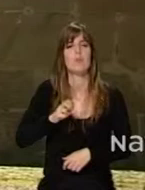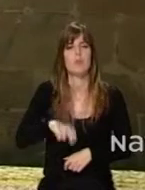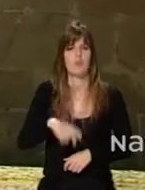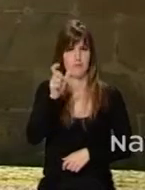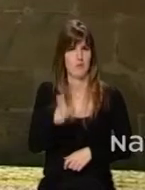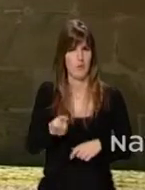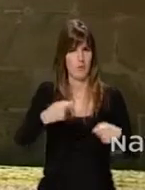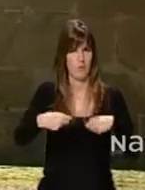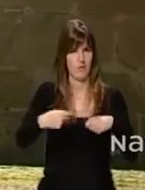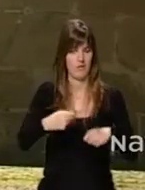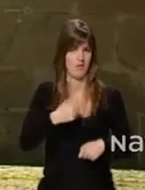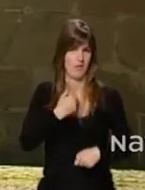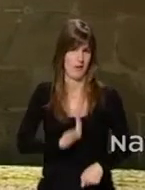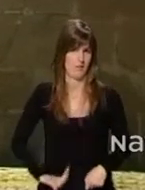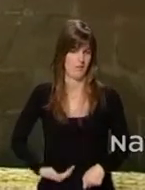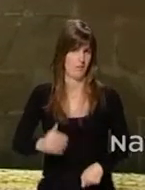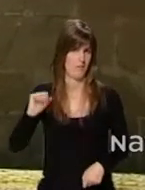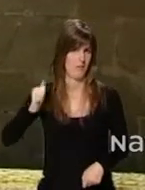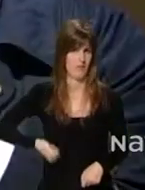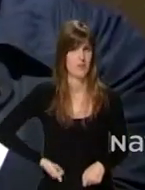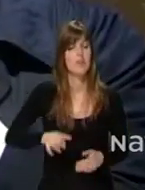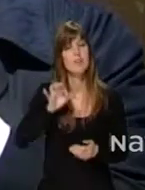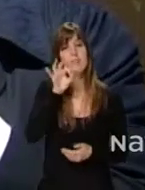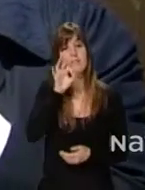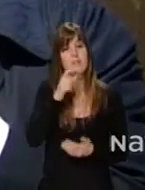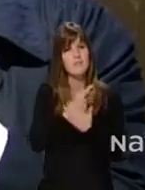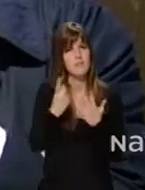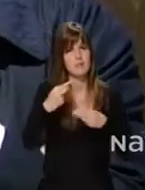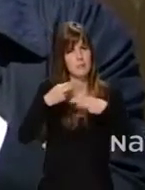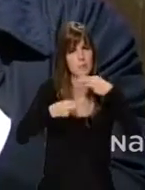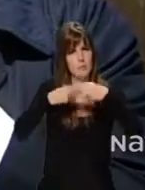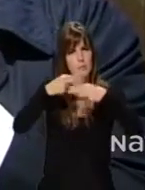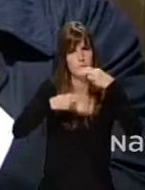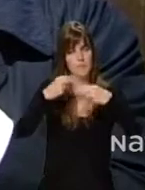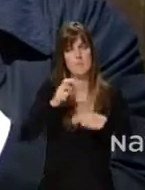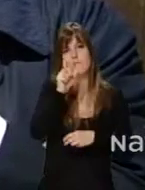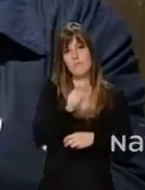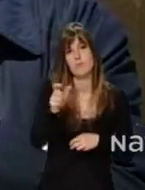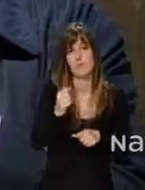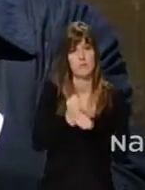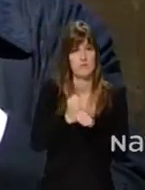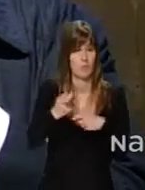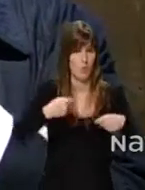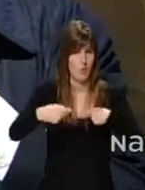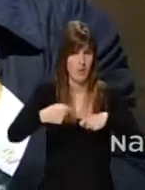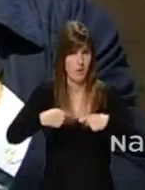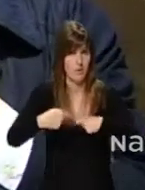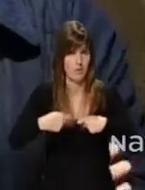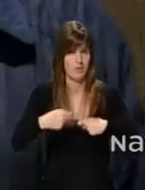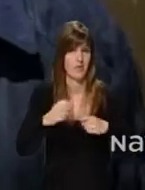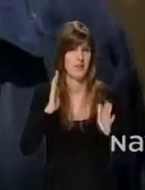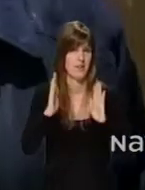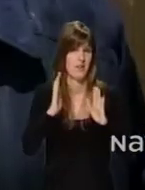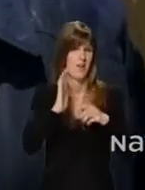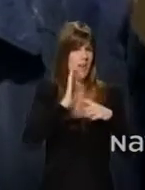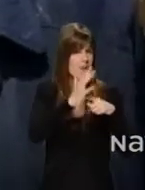casas que se hicieron a principios del siglo XVI, lo debieron hacer pues, gente que se dedicaba al comercio. En aquella época las